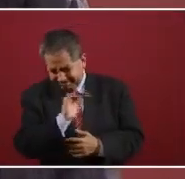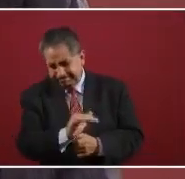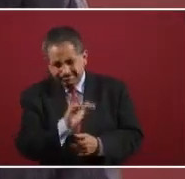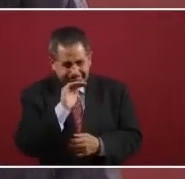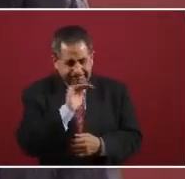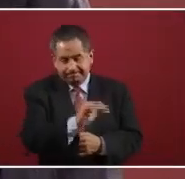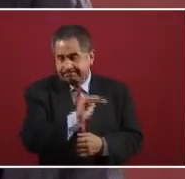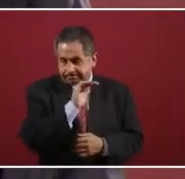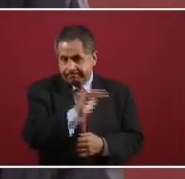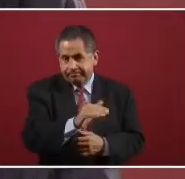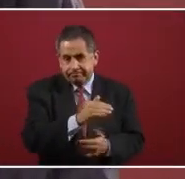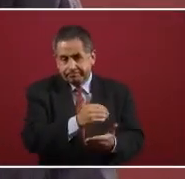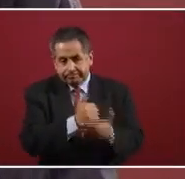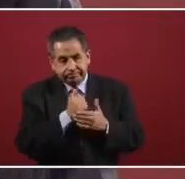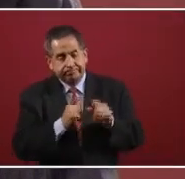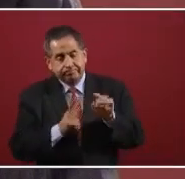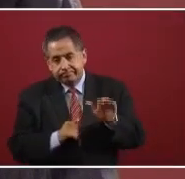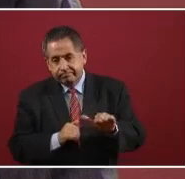pidiendo